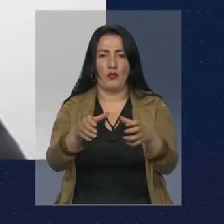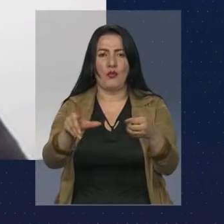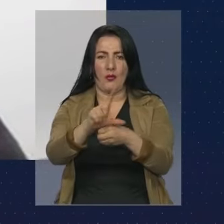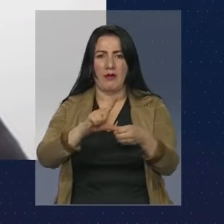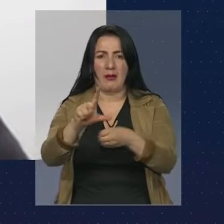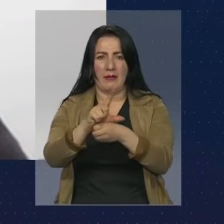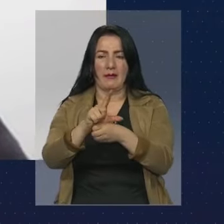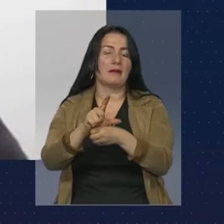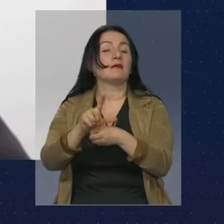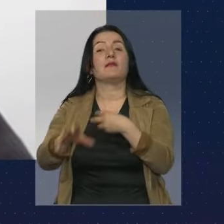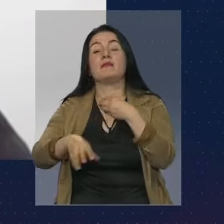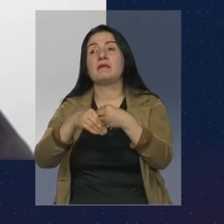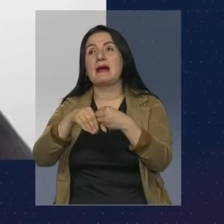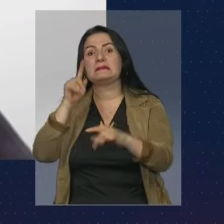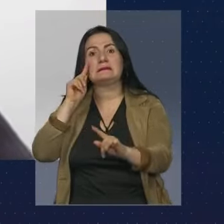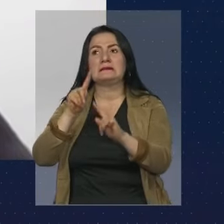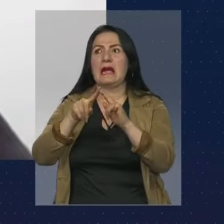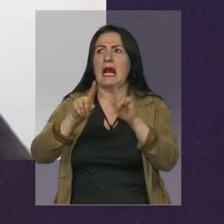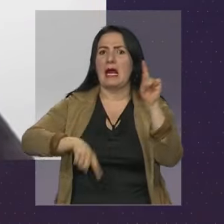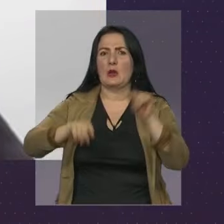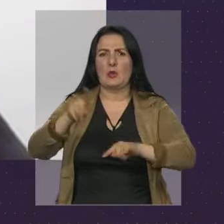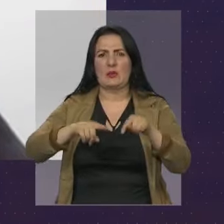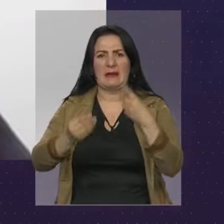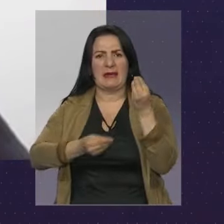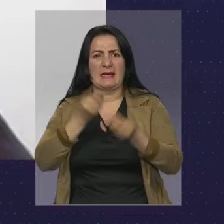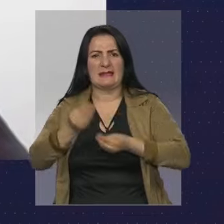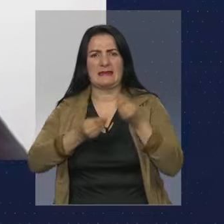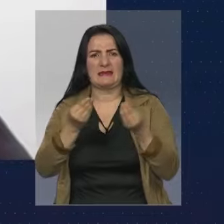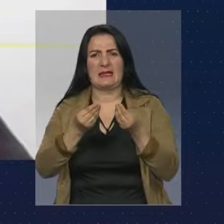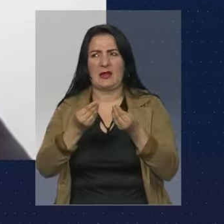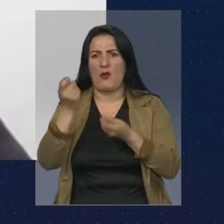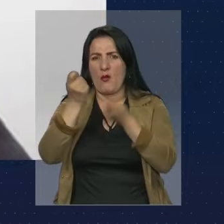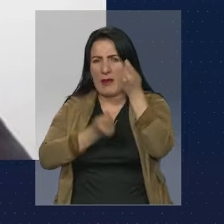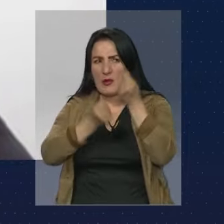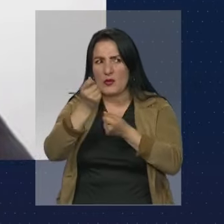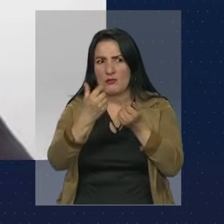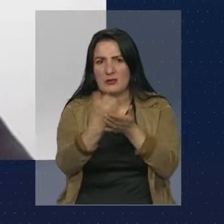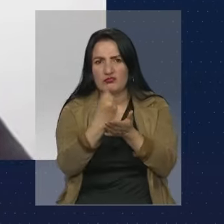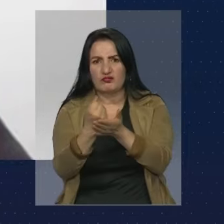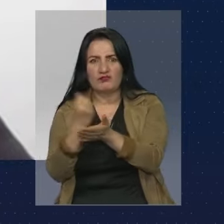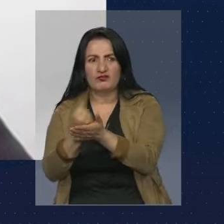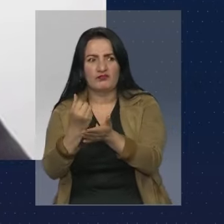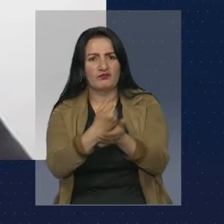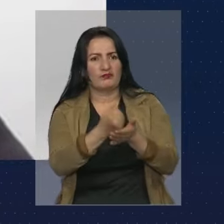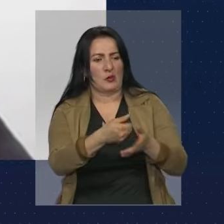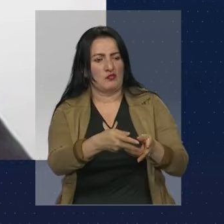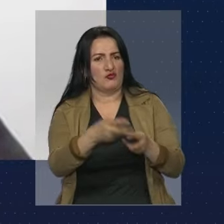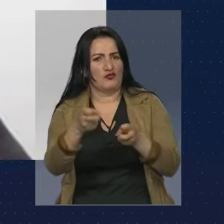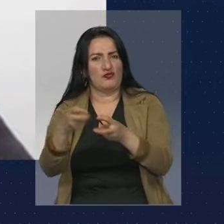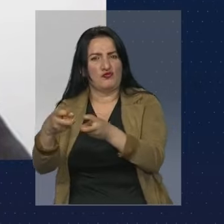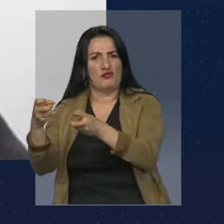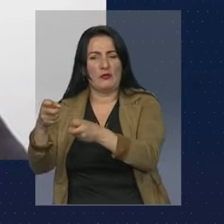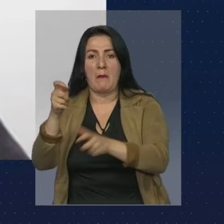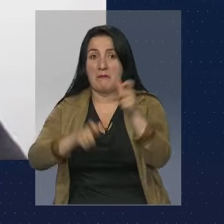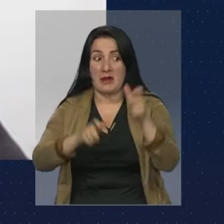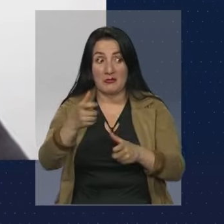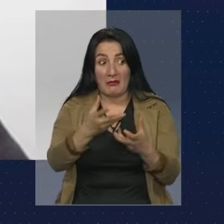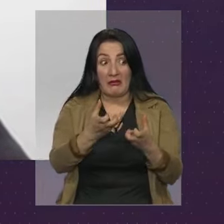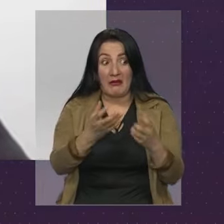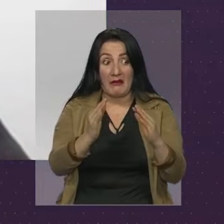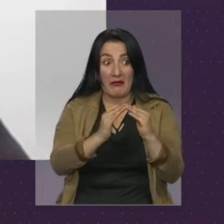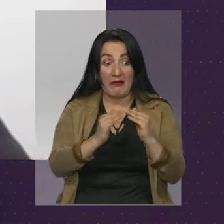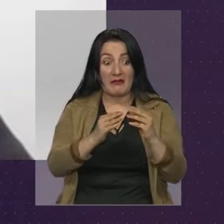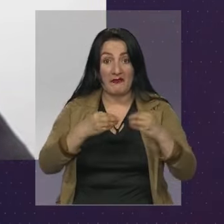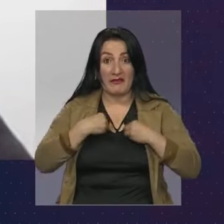localidad y han logrado generar algún tipo de economía criminal explotando a la población que quiere vivir en